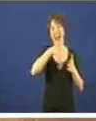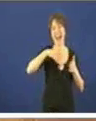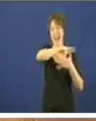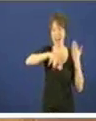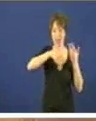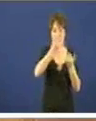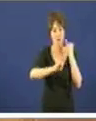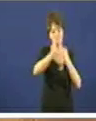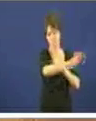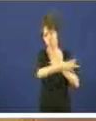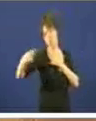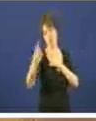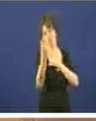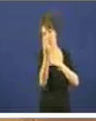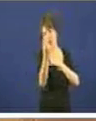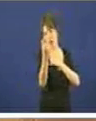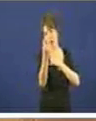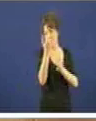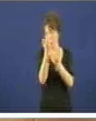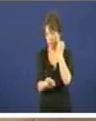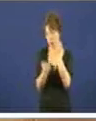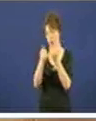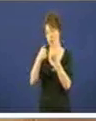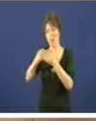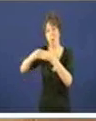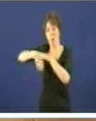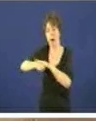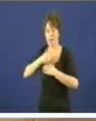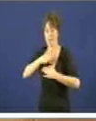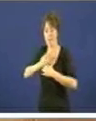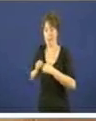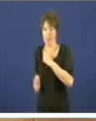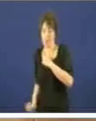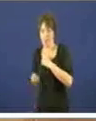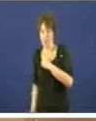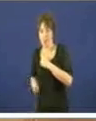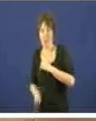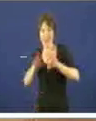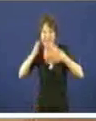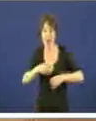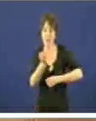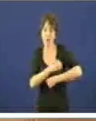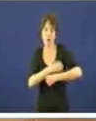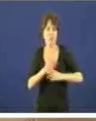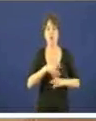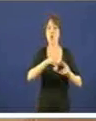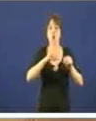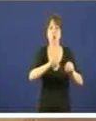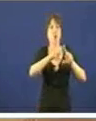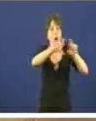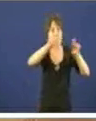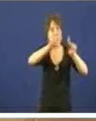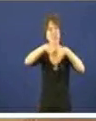a Caixa levando para casa os fundos que lle negan as empresas, as familias e a obra social. Díganos, señoría, vai asumir as